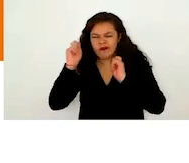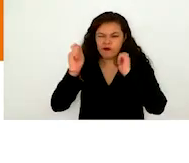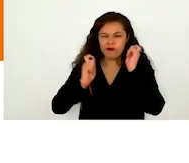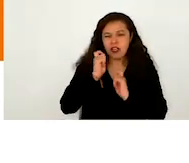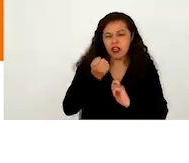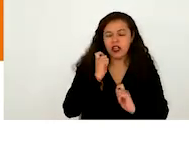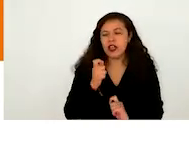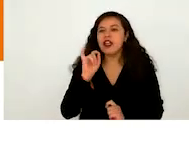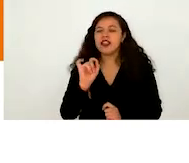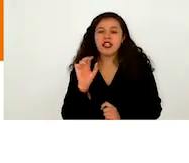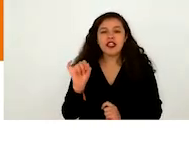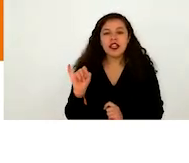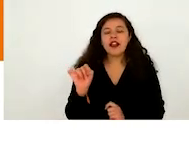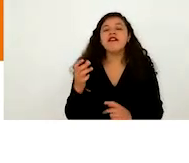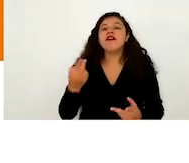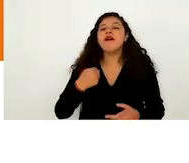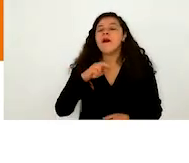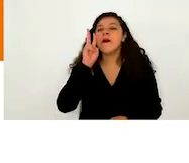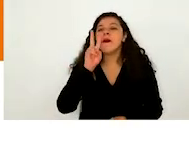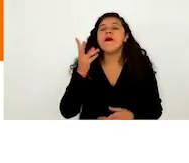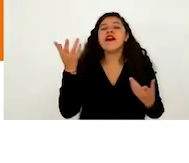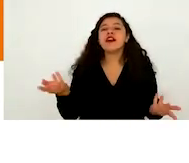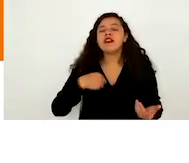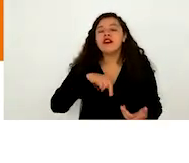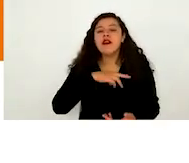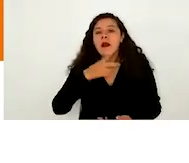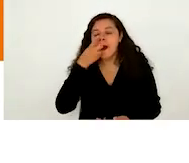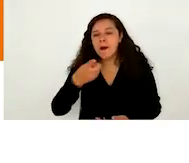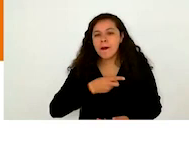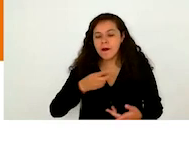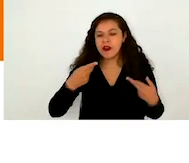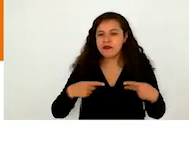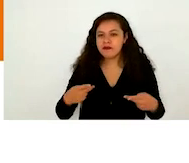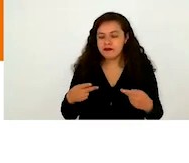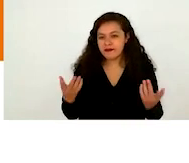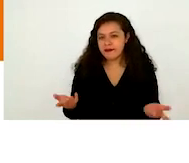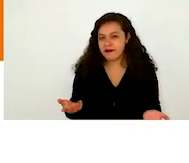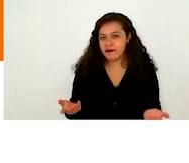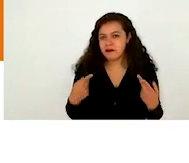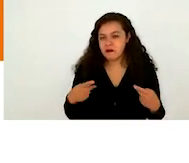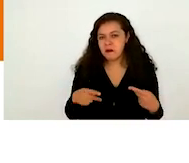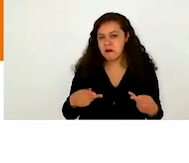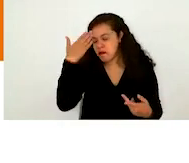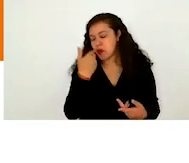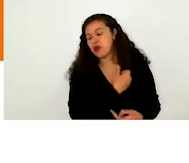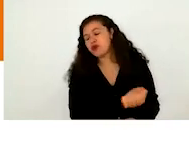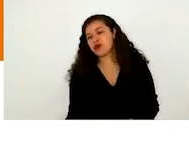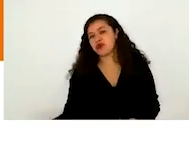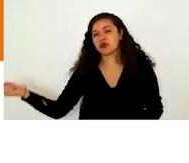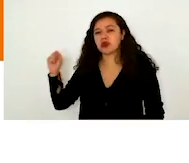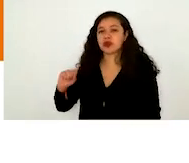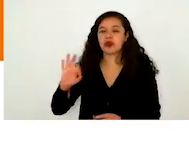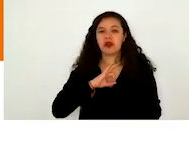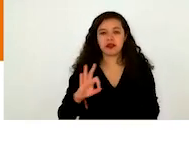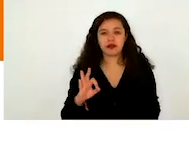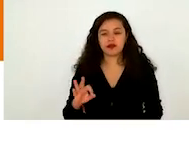y seguimos viendo me está indicando las personas que son muy hábiles muy hábiles pueden estar siendo